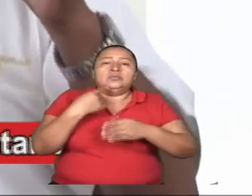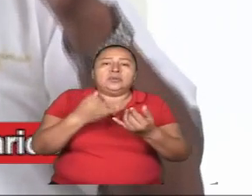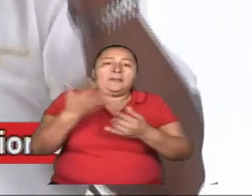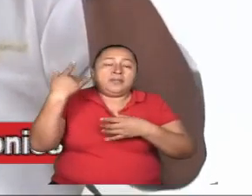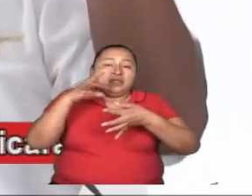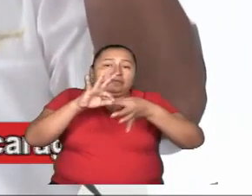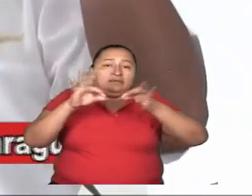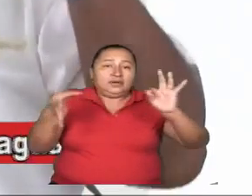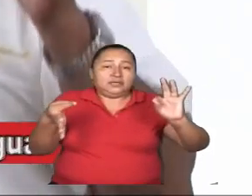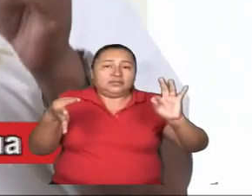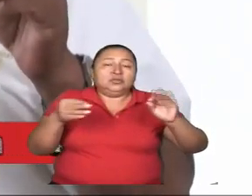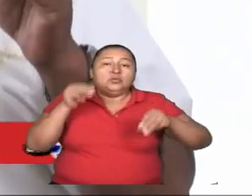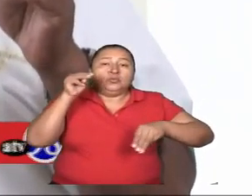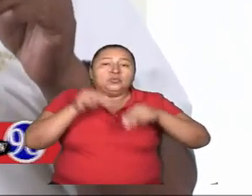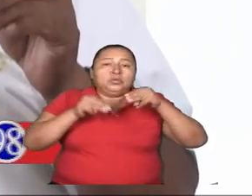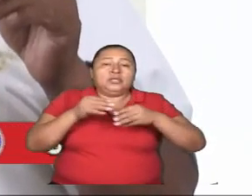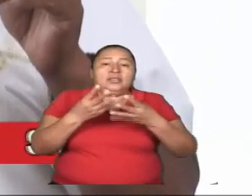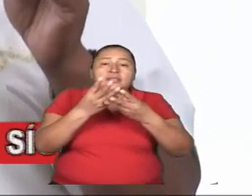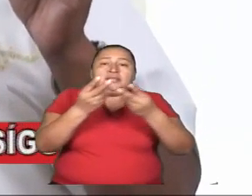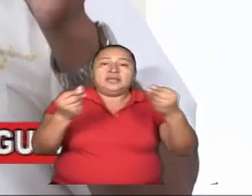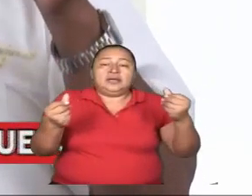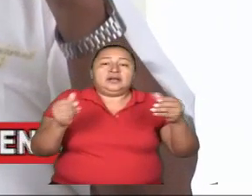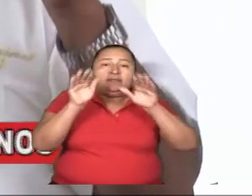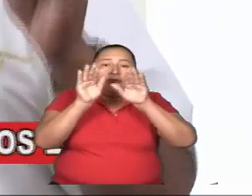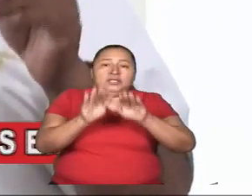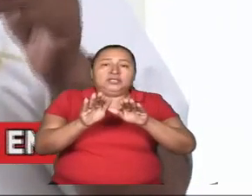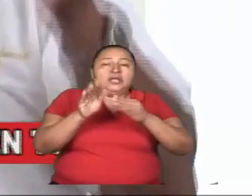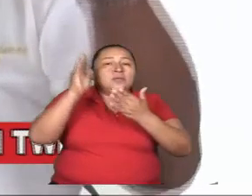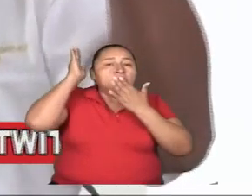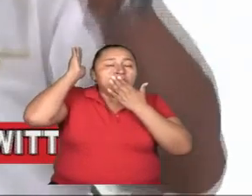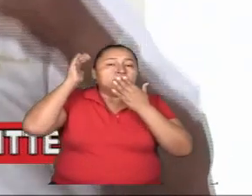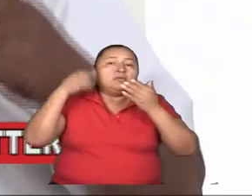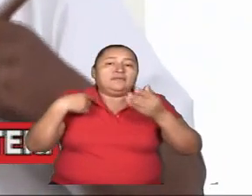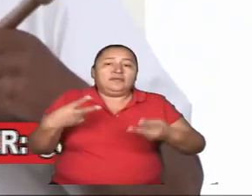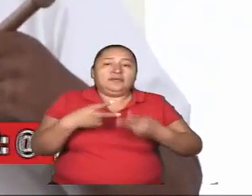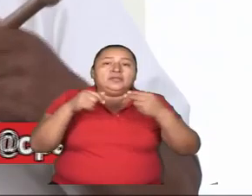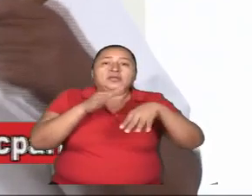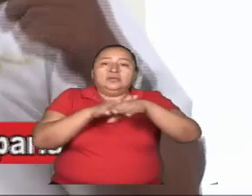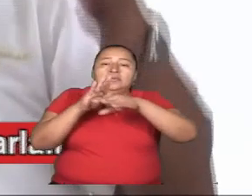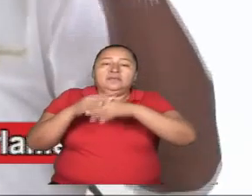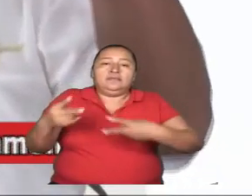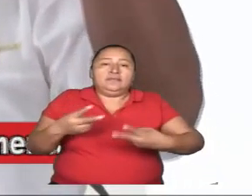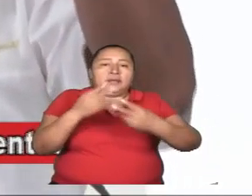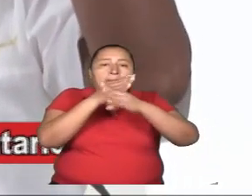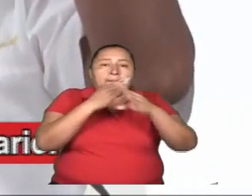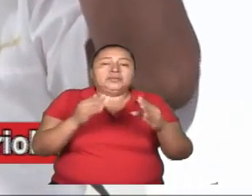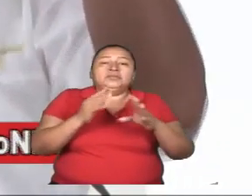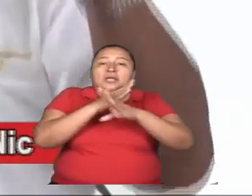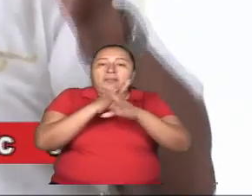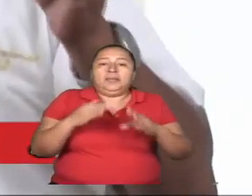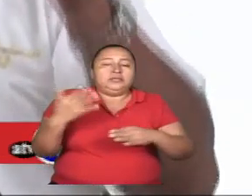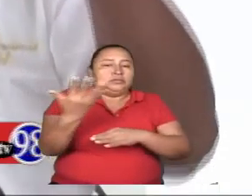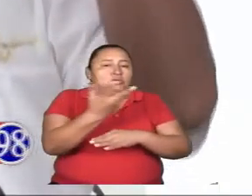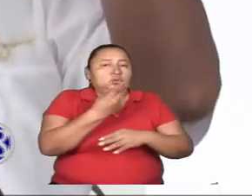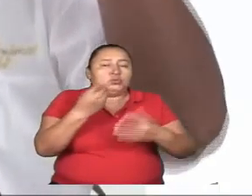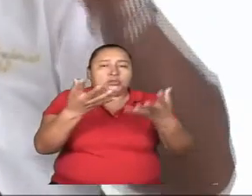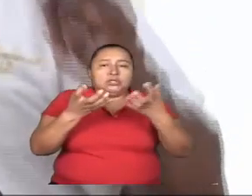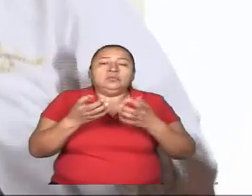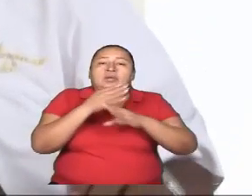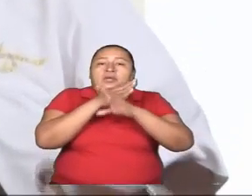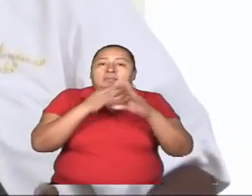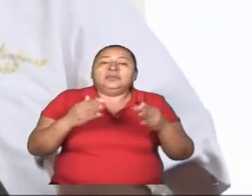estribillo, Monimbó, tierra bendita donde el indio habita y lo invita a vivir en paz, ¿verdad? La paz que tanto queremos, la